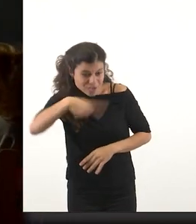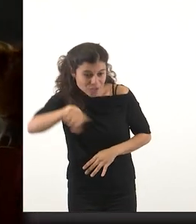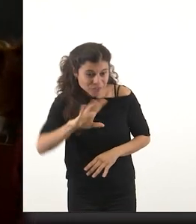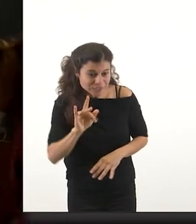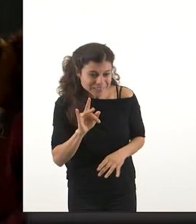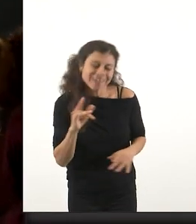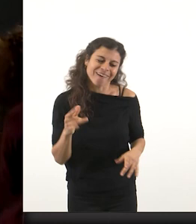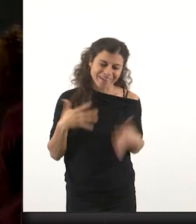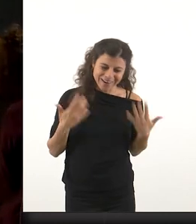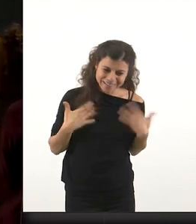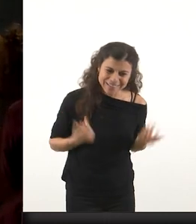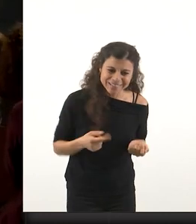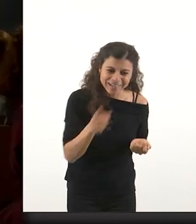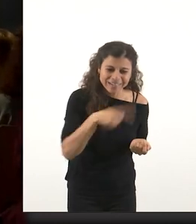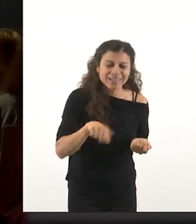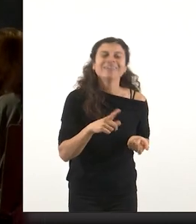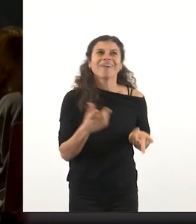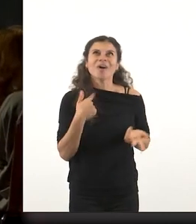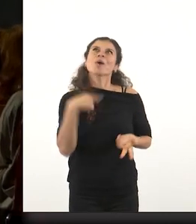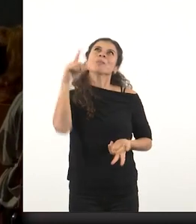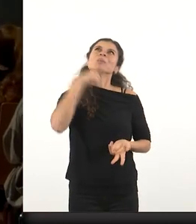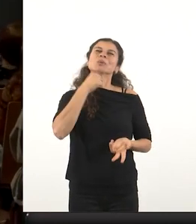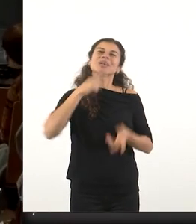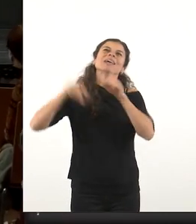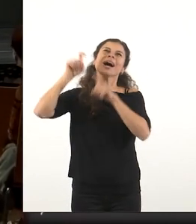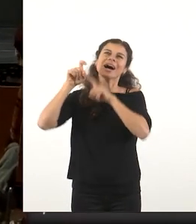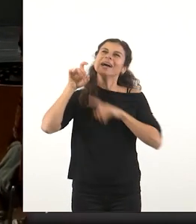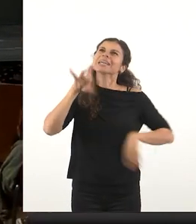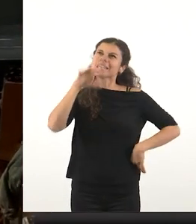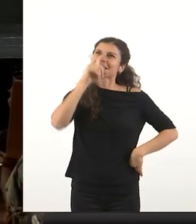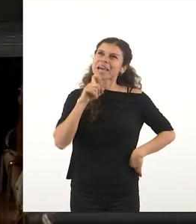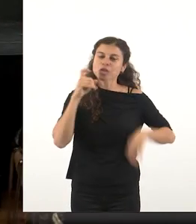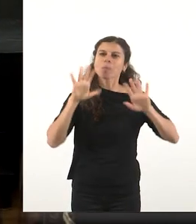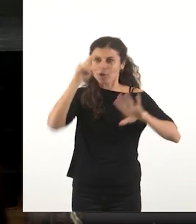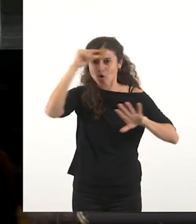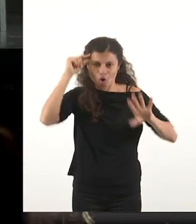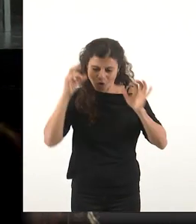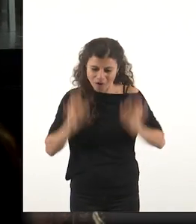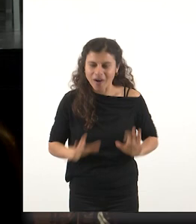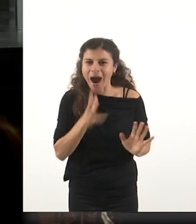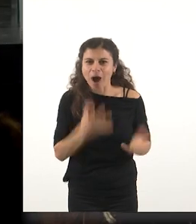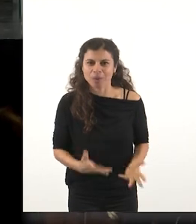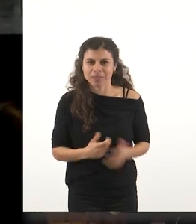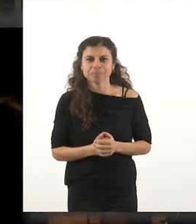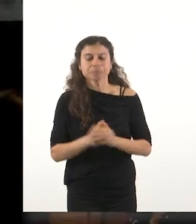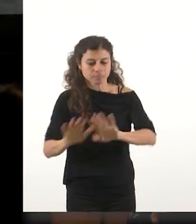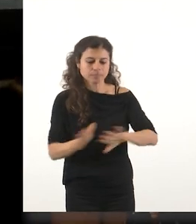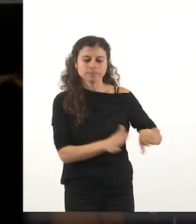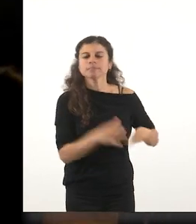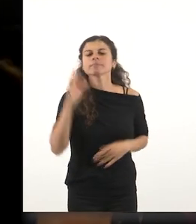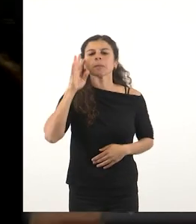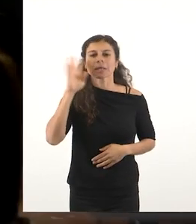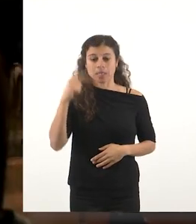coño. ¿Quién tuviera 14 o 15, pero que luego una sabe ahora? ¿Eh o no? Te digo yo. Mira, cuando estoy con adolescentes, yo me